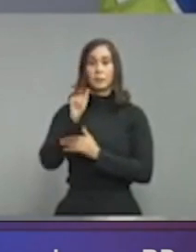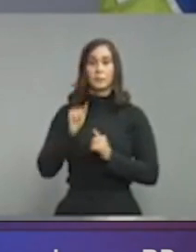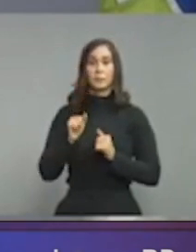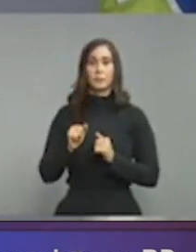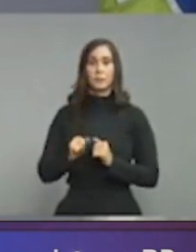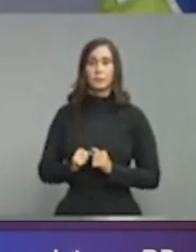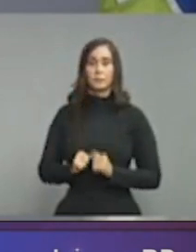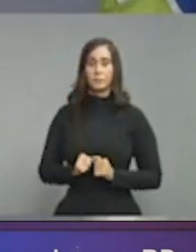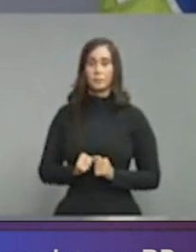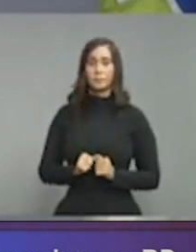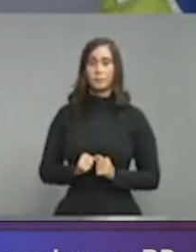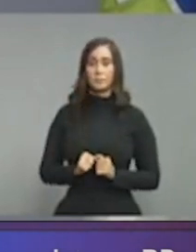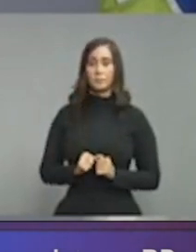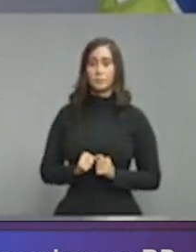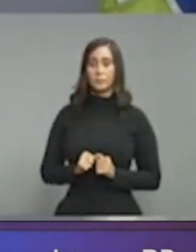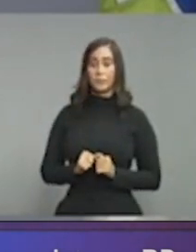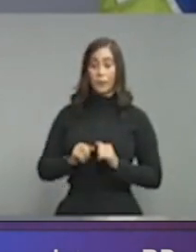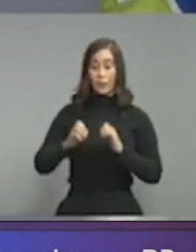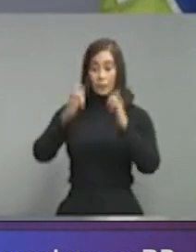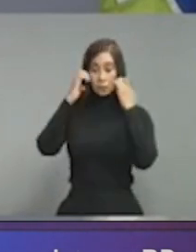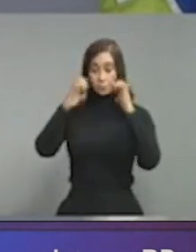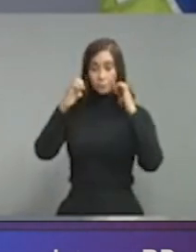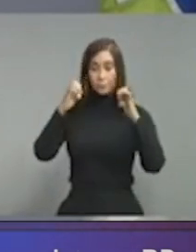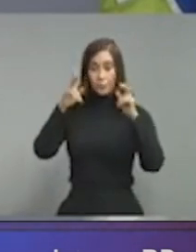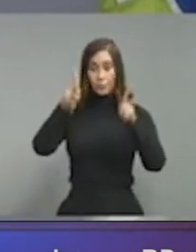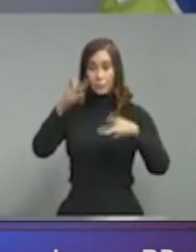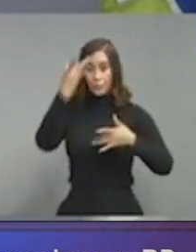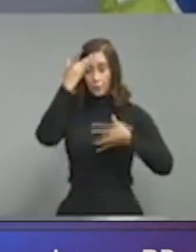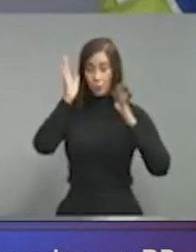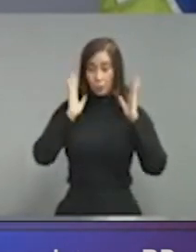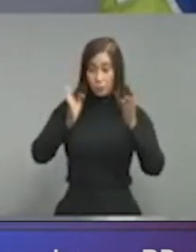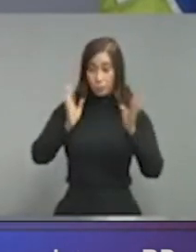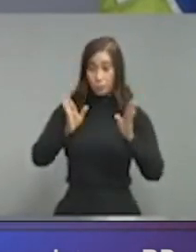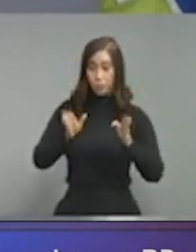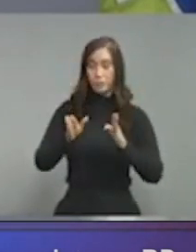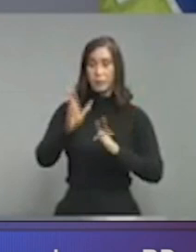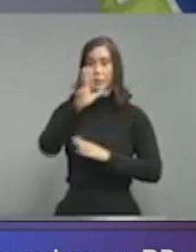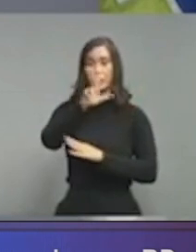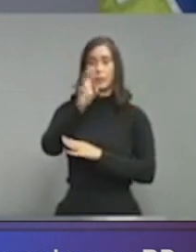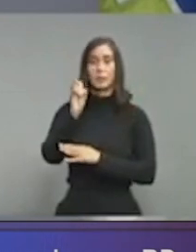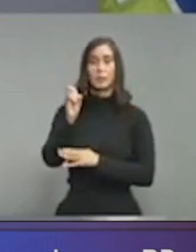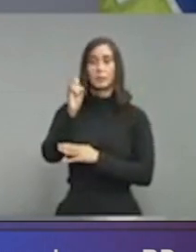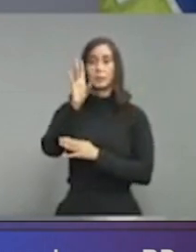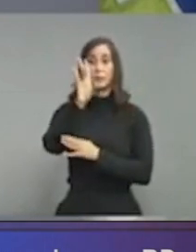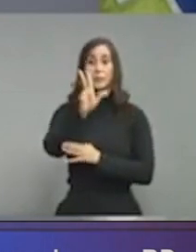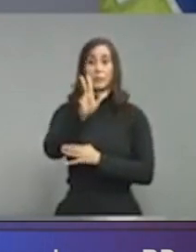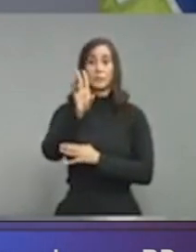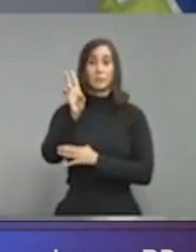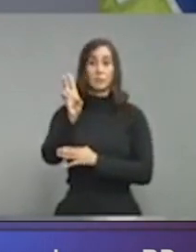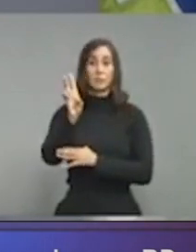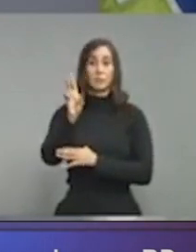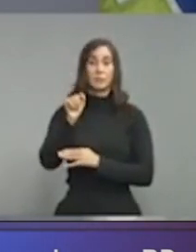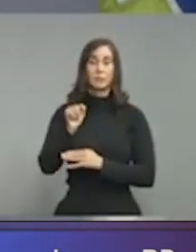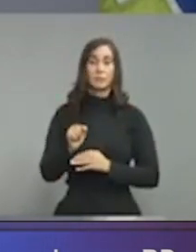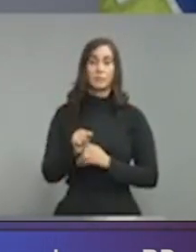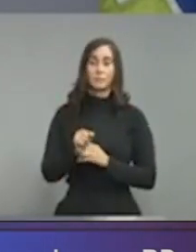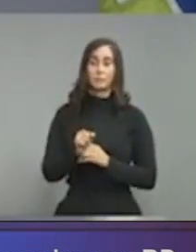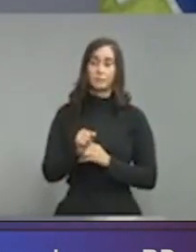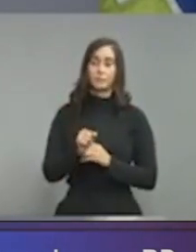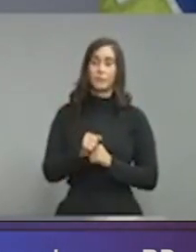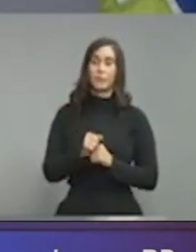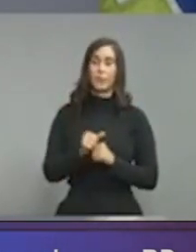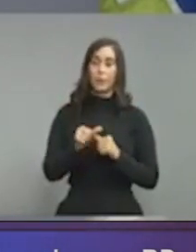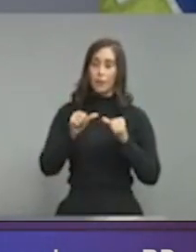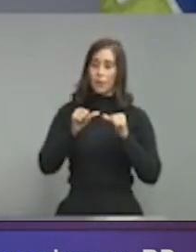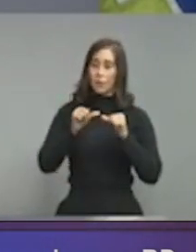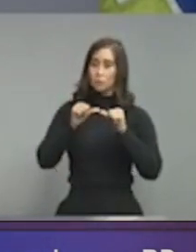54 del ministro de Salud Pública. Así es que vamos a escuchar las declaraciones del doctor